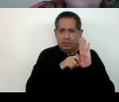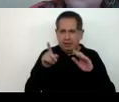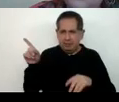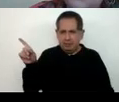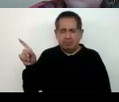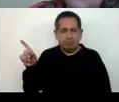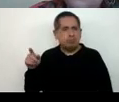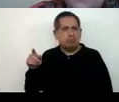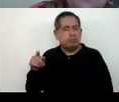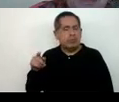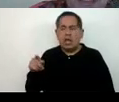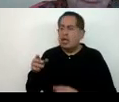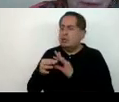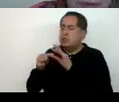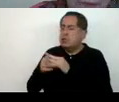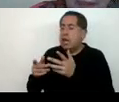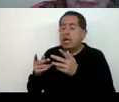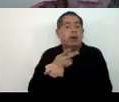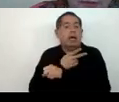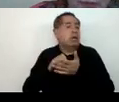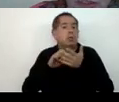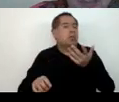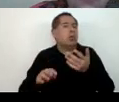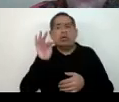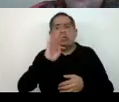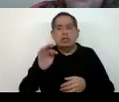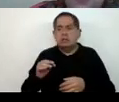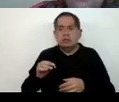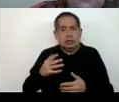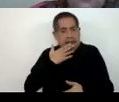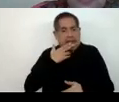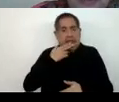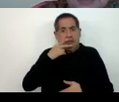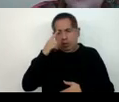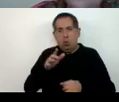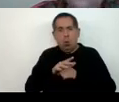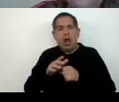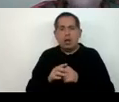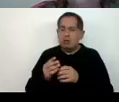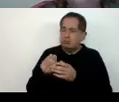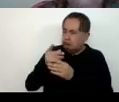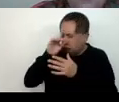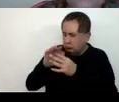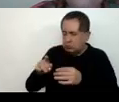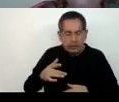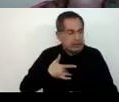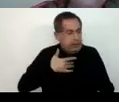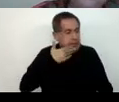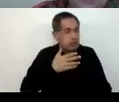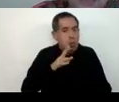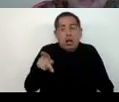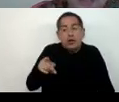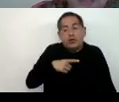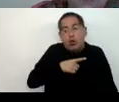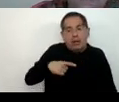efectos y, por ejemplo, los efectos positivos de los métodos, las indicaciones, contraindicaciones,